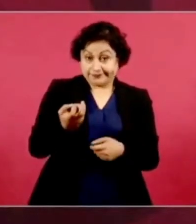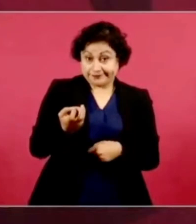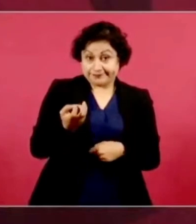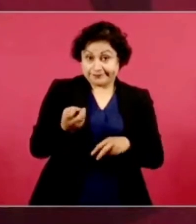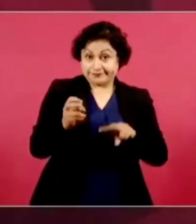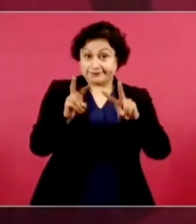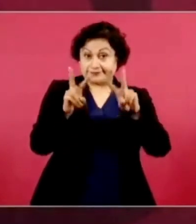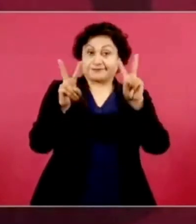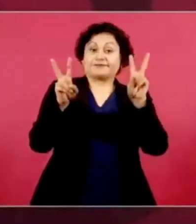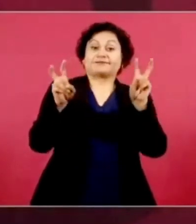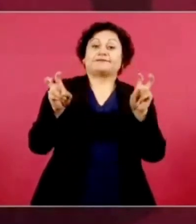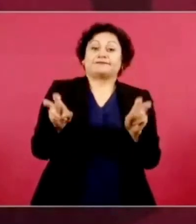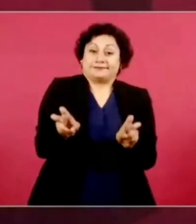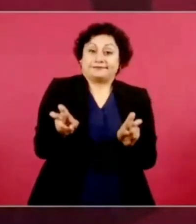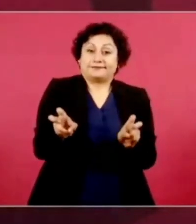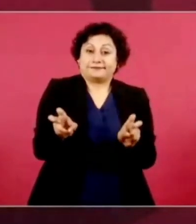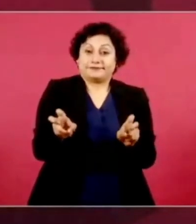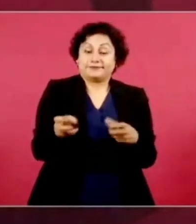los medios